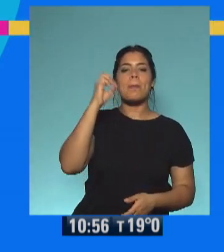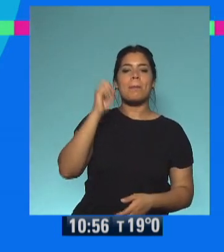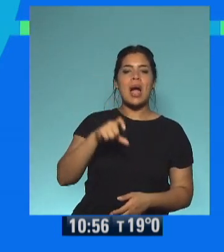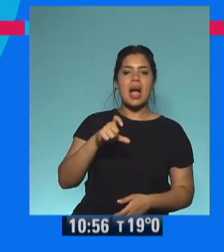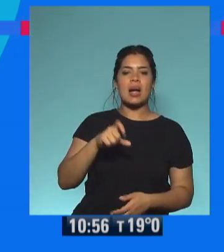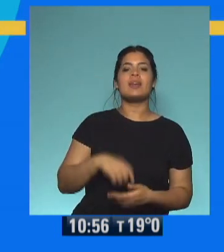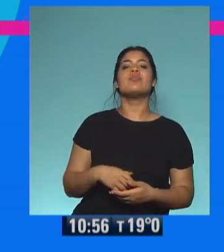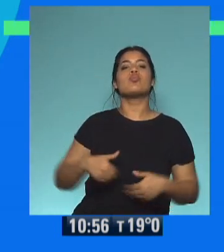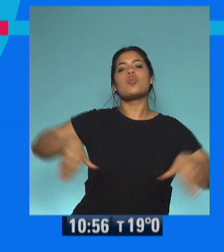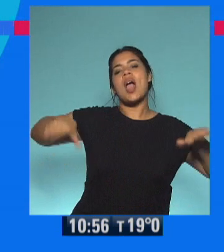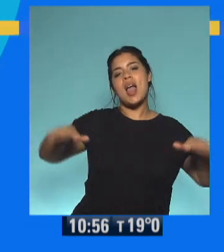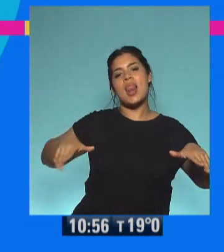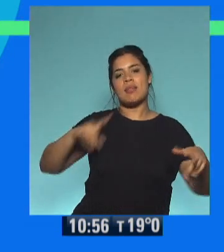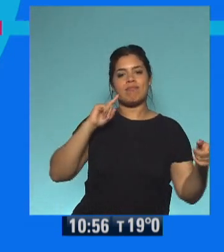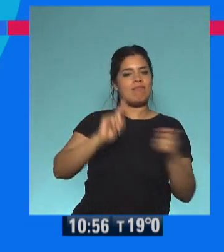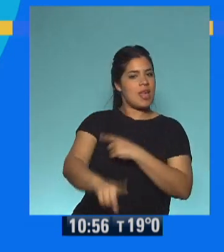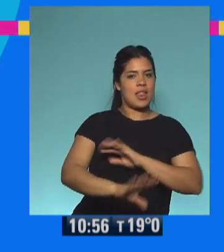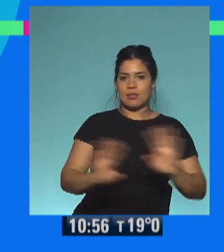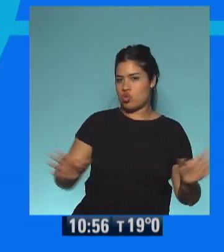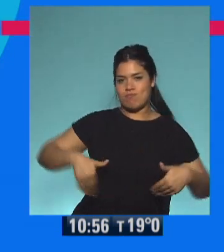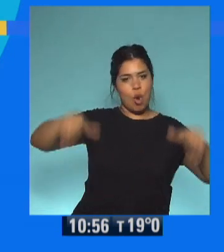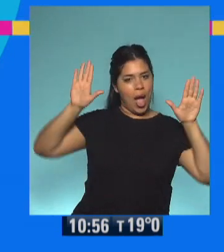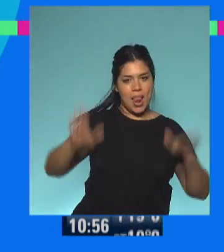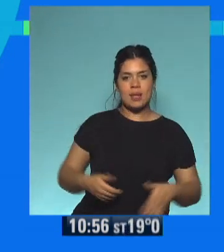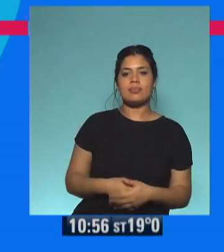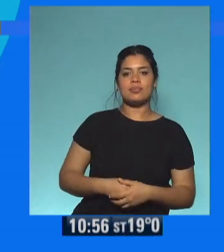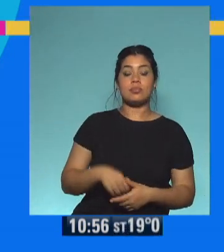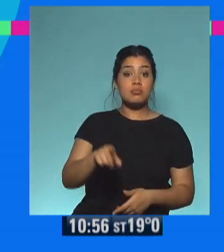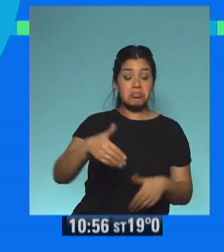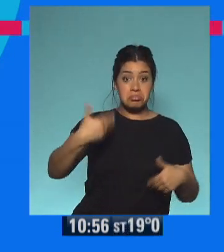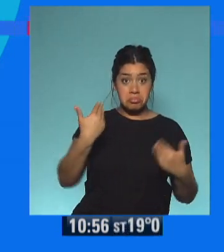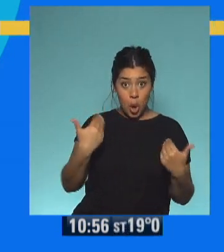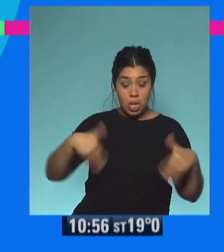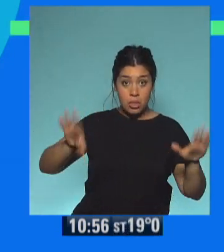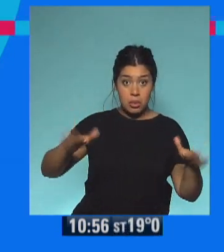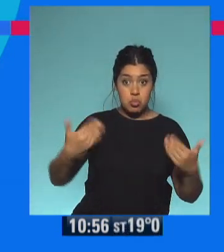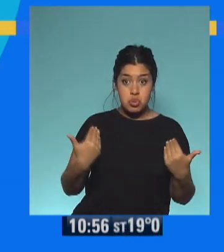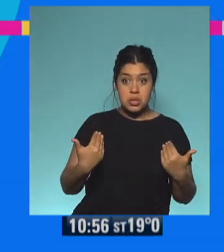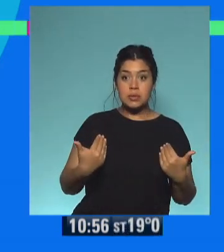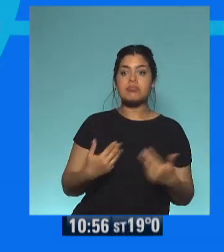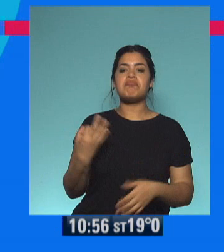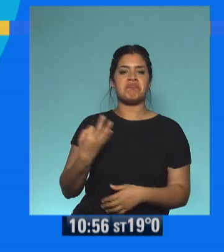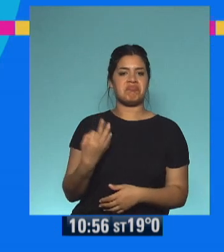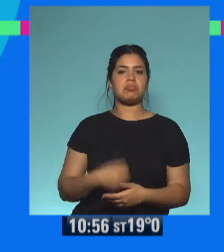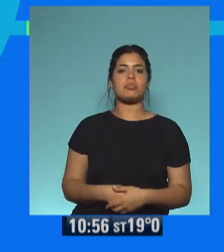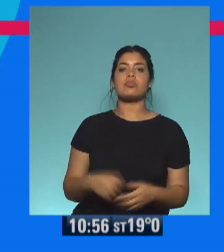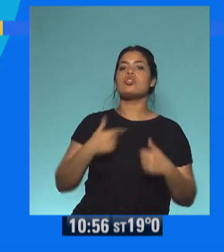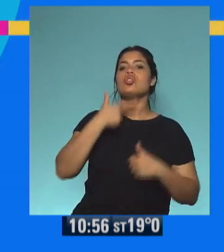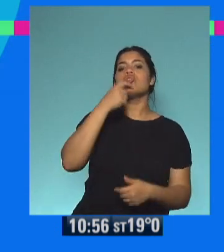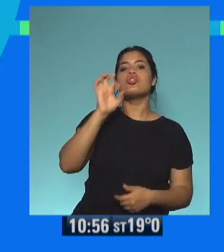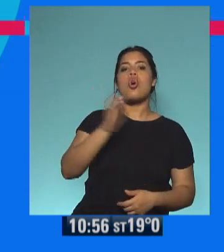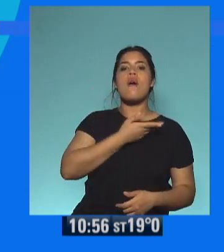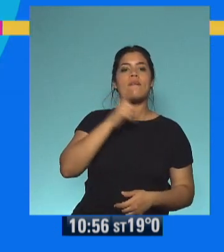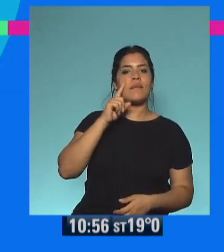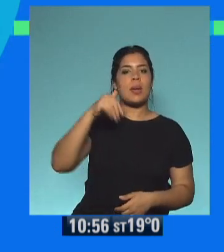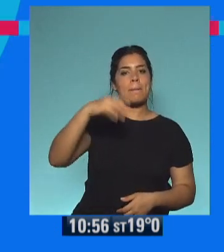Volando. Directamente es que volando. ¿Se puede volar? Con la imaginación se vuela. Sí, también, es verdad. Soy Sofi Medina con